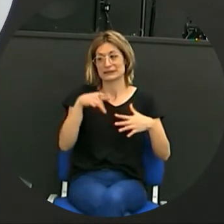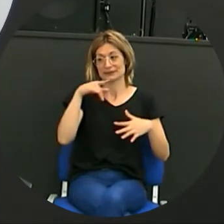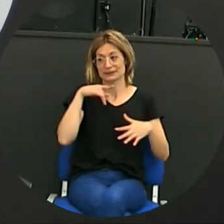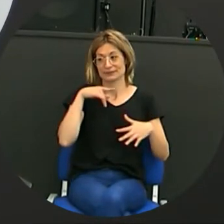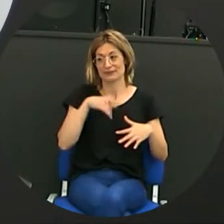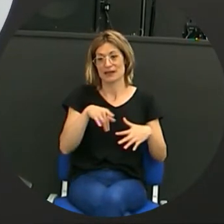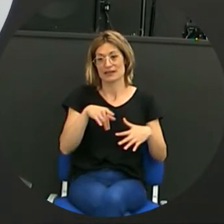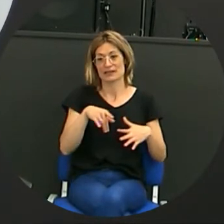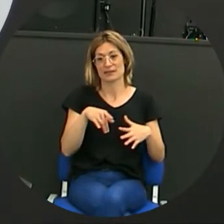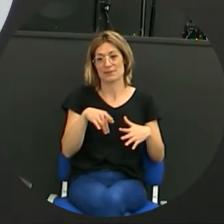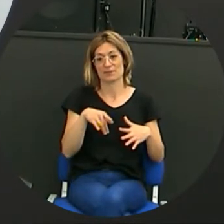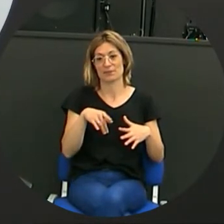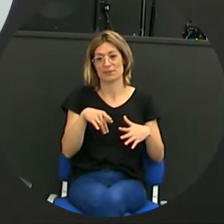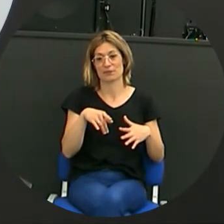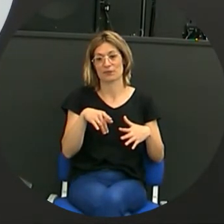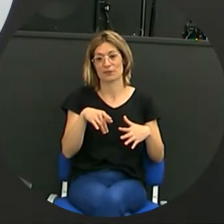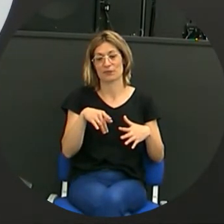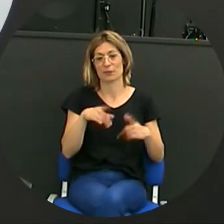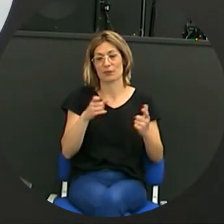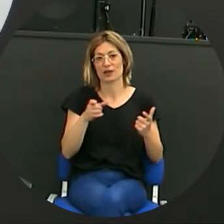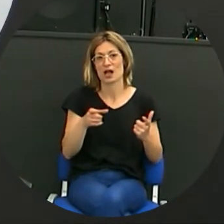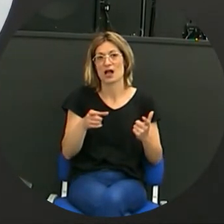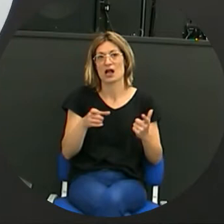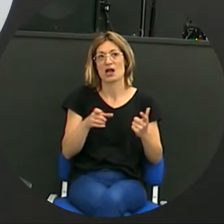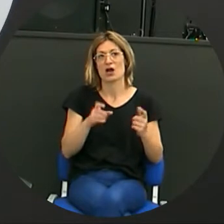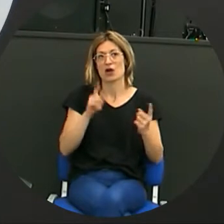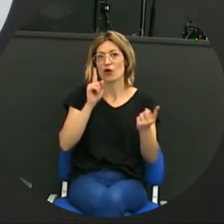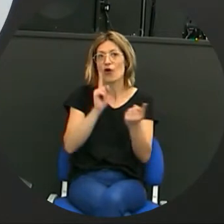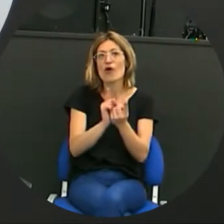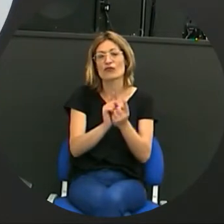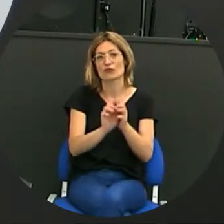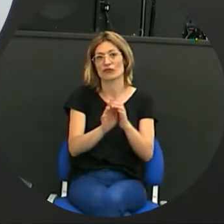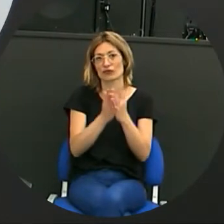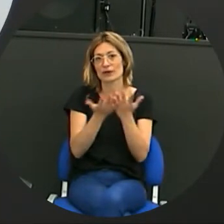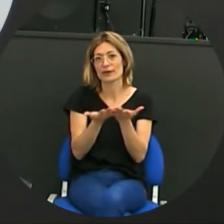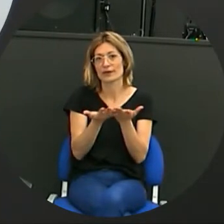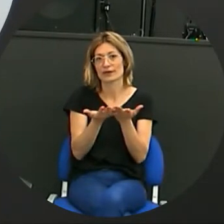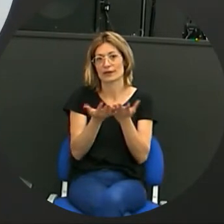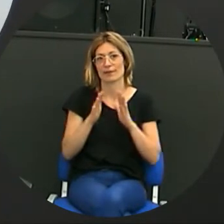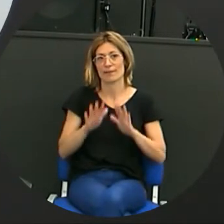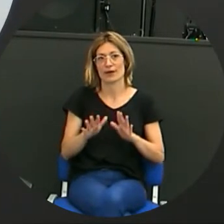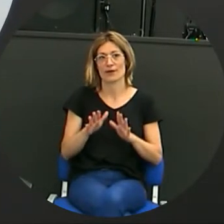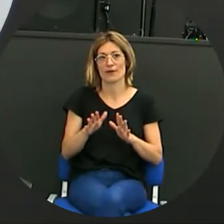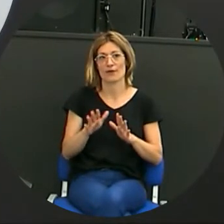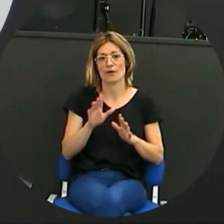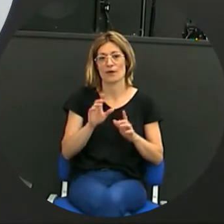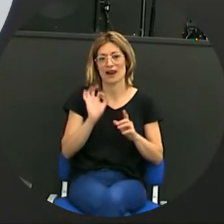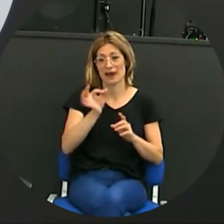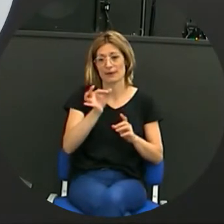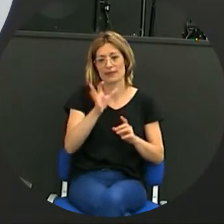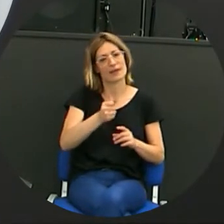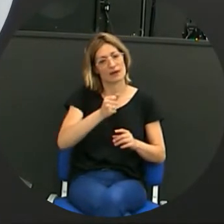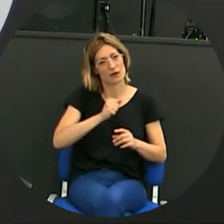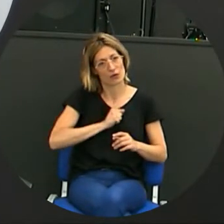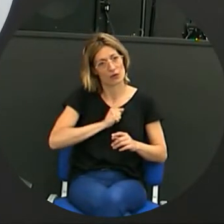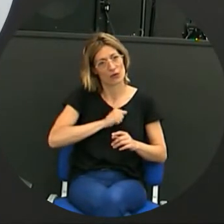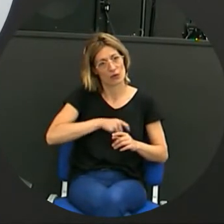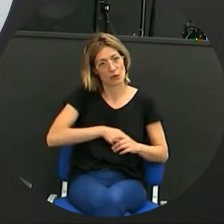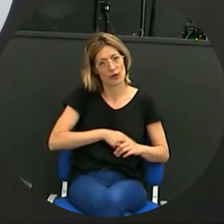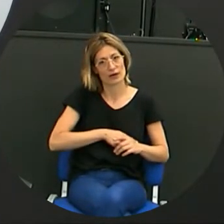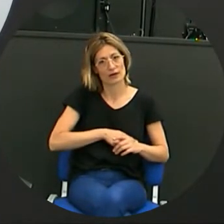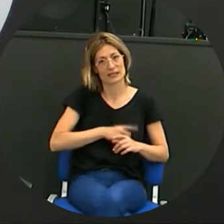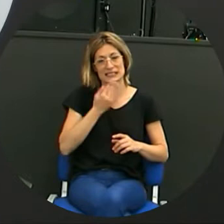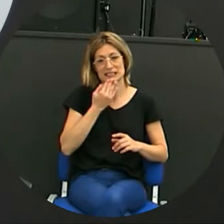hubo oposición, pero quédate con la verdad que está registrada en la palabra. Al final, viendo el poder